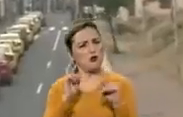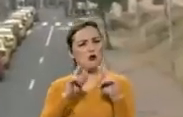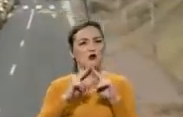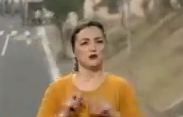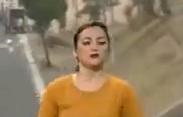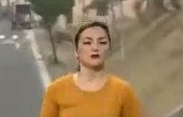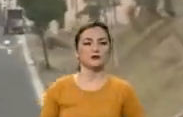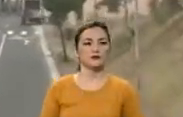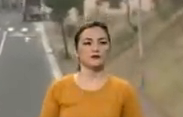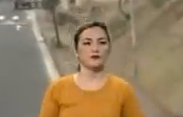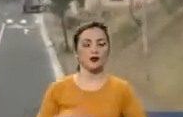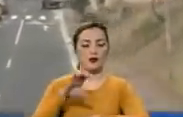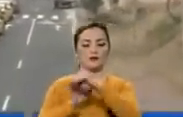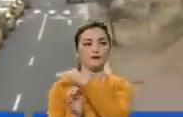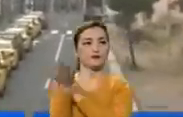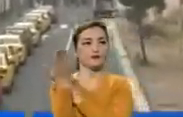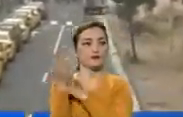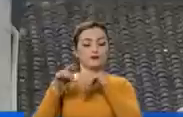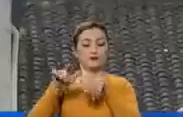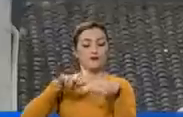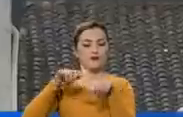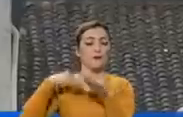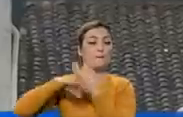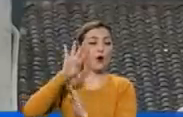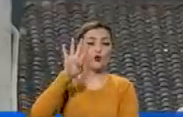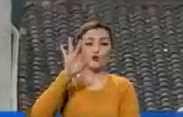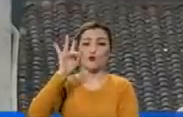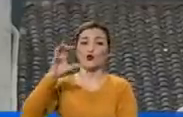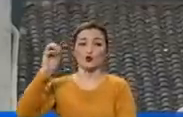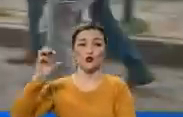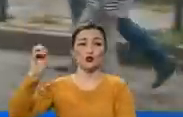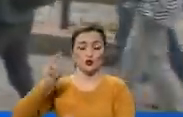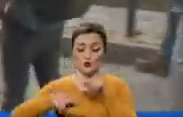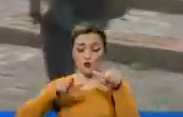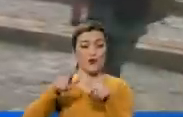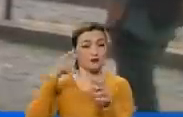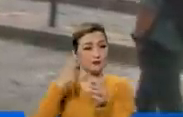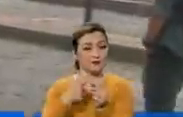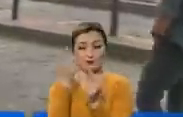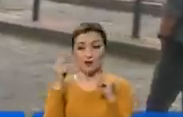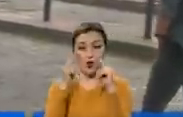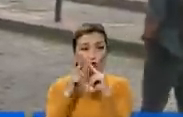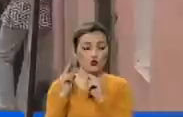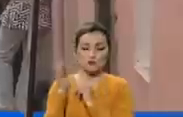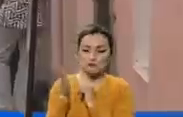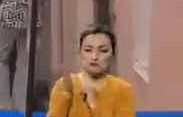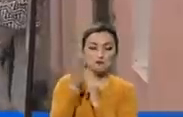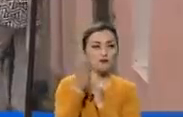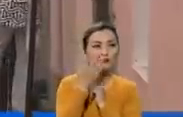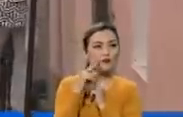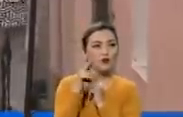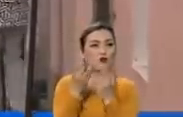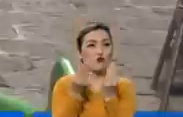El sector del Centro Histórico de Quito, uno de los más de 4.800 lugares que tiene la capital para recorrer, ya vemos